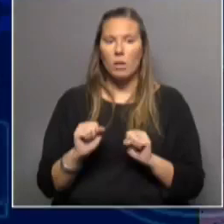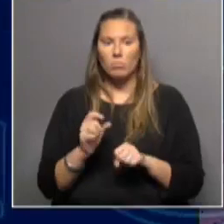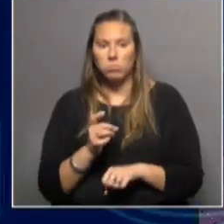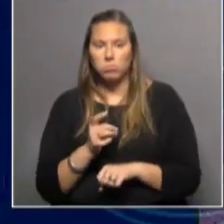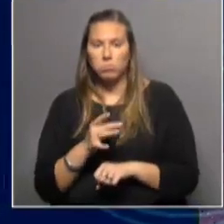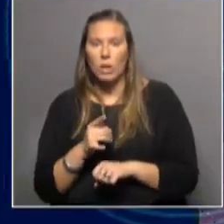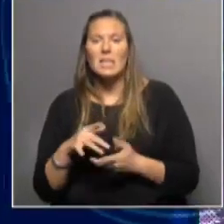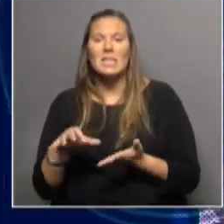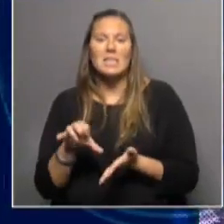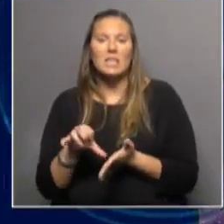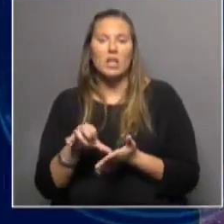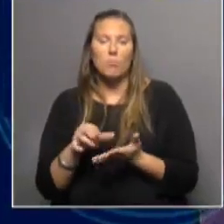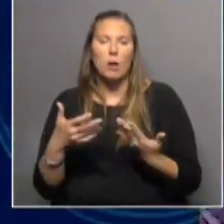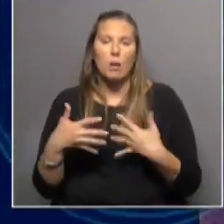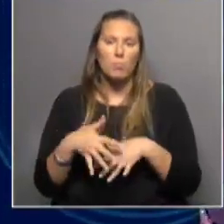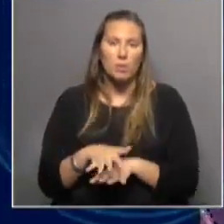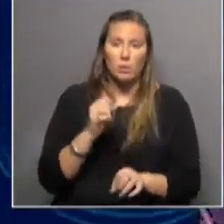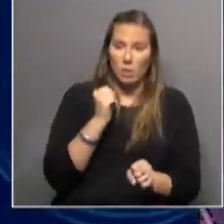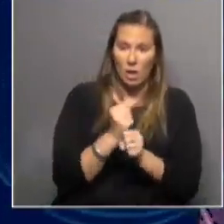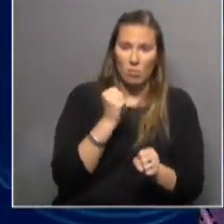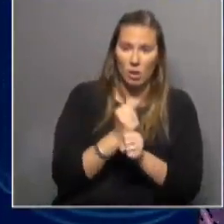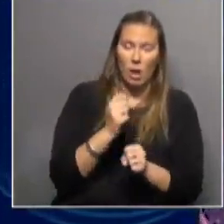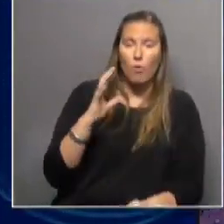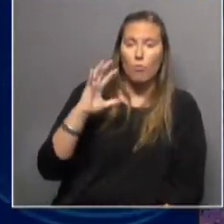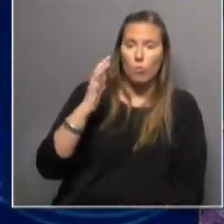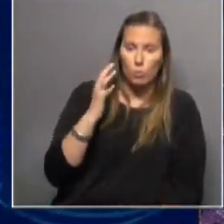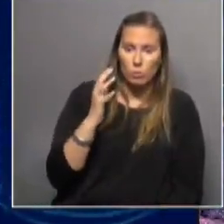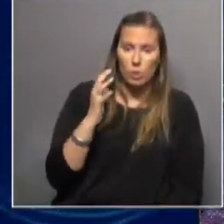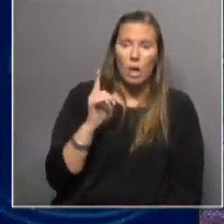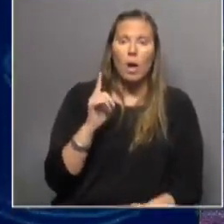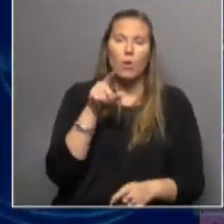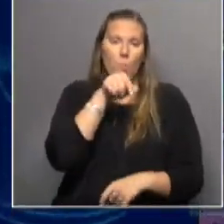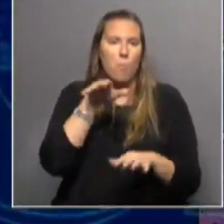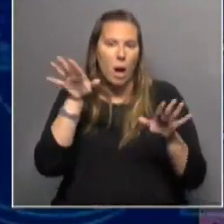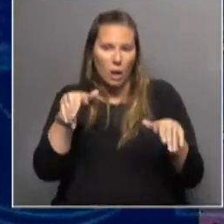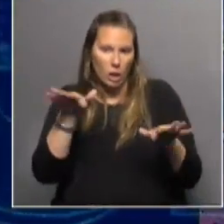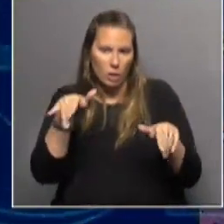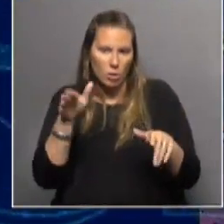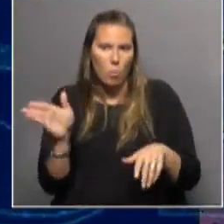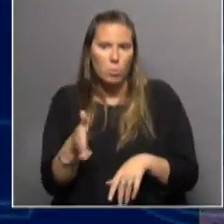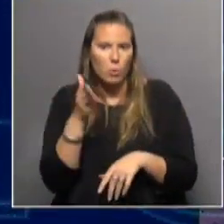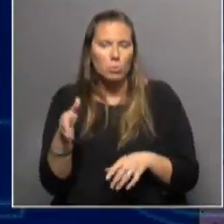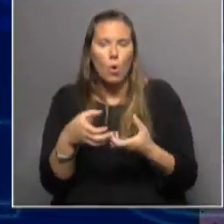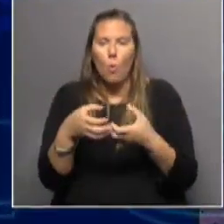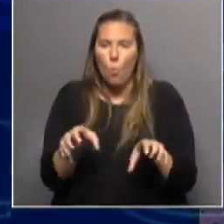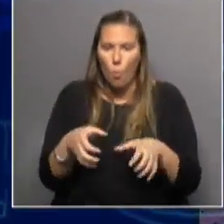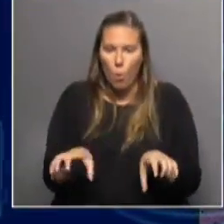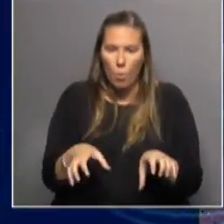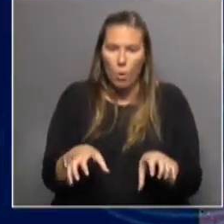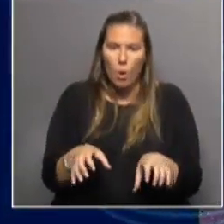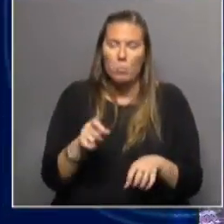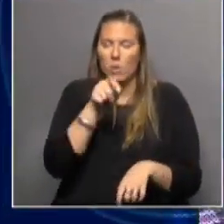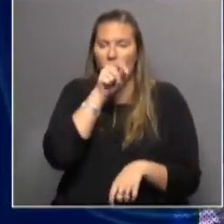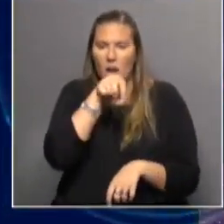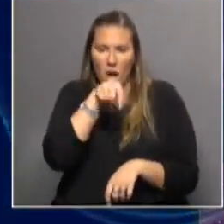mixtos como por ejemplo el trabajar fruticultura con las aves con la producción de huevos porque las